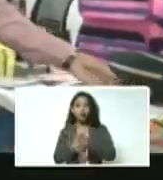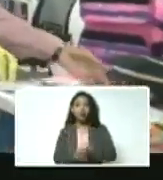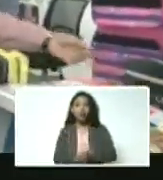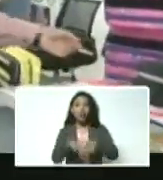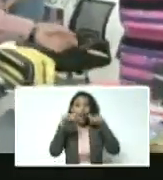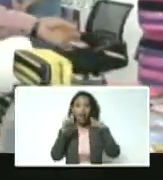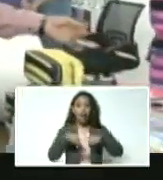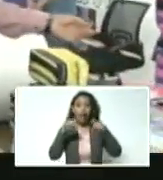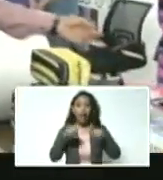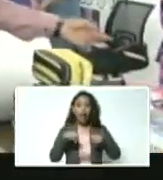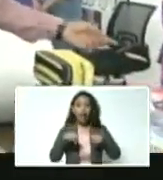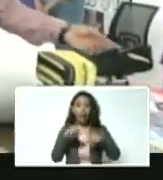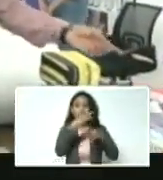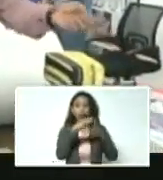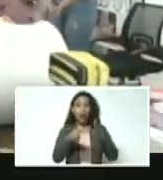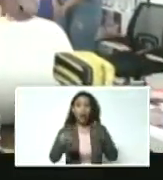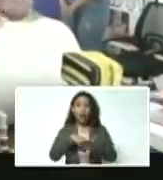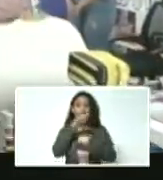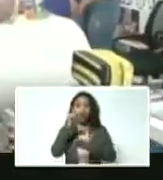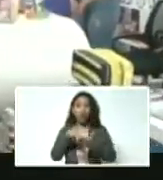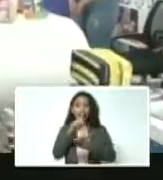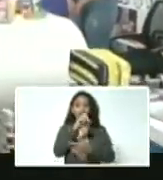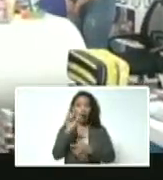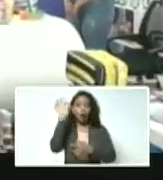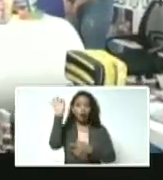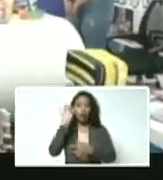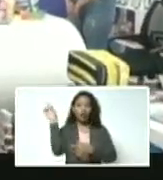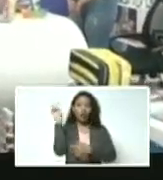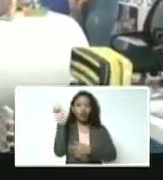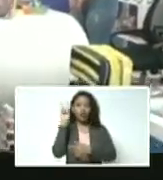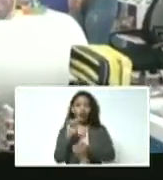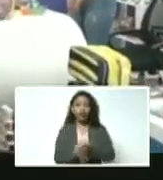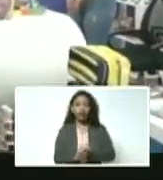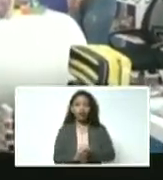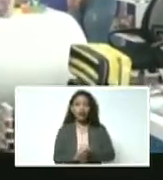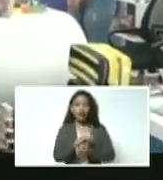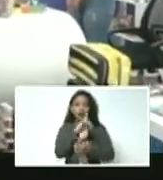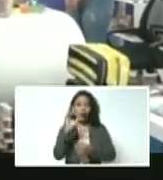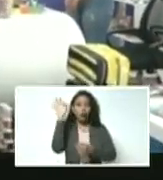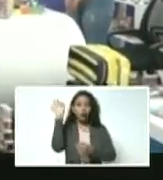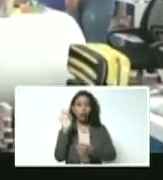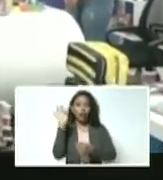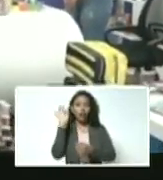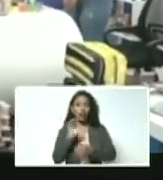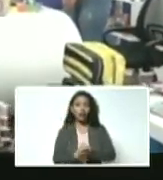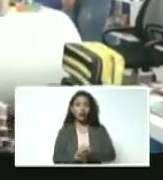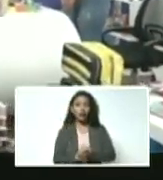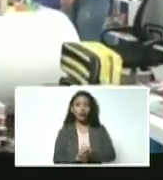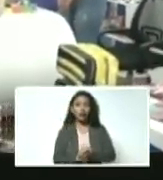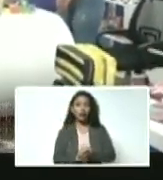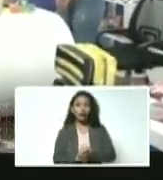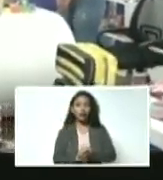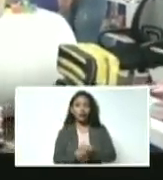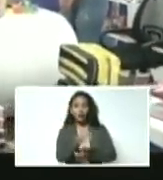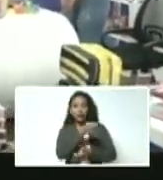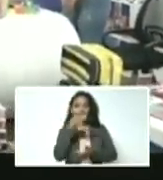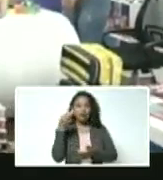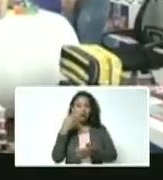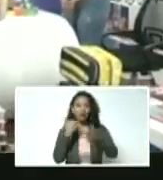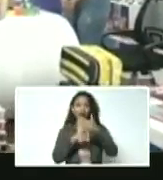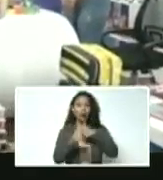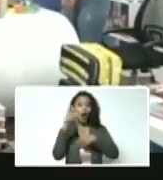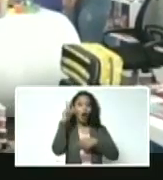aquí, desde este producto nacional, 100% venezolano, 100% calidad, vamos